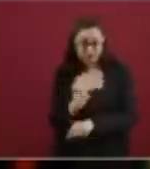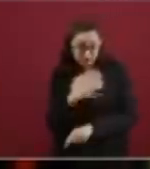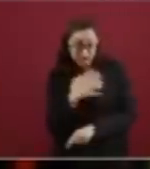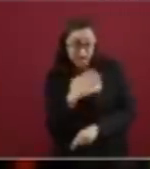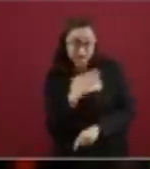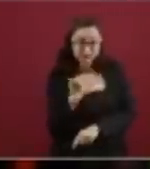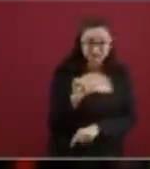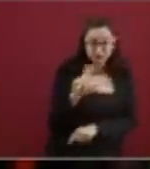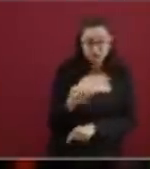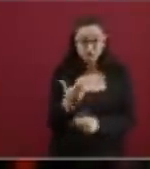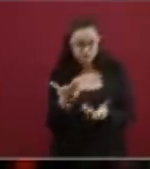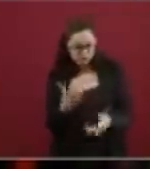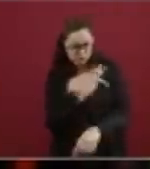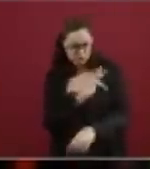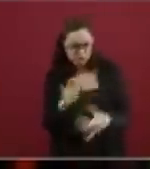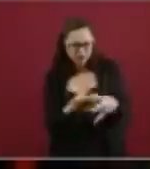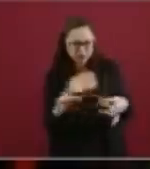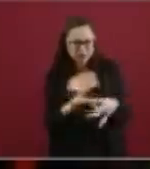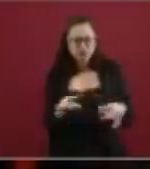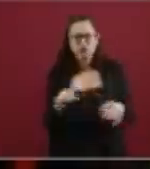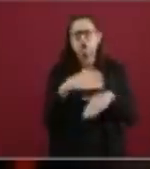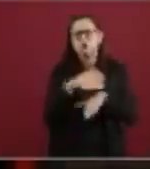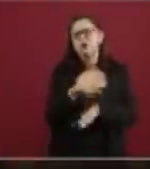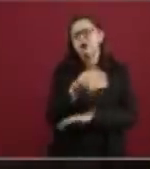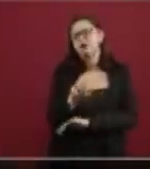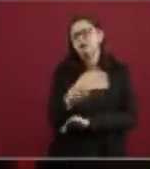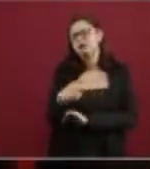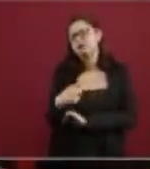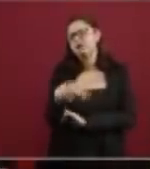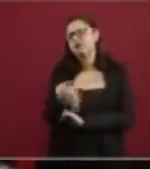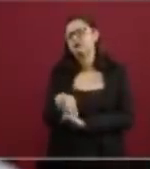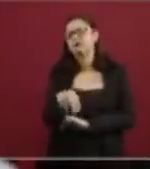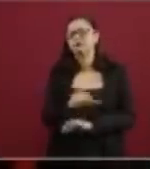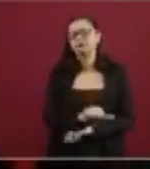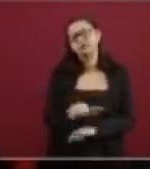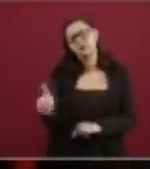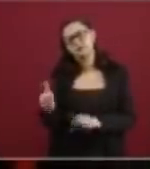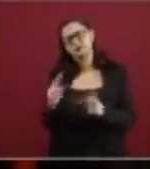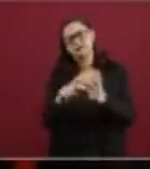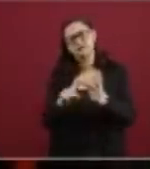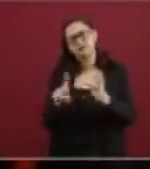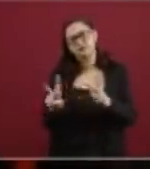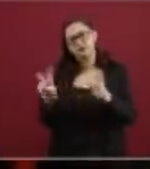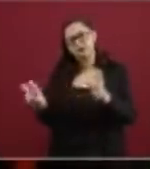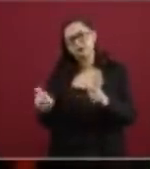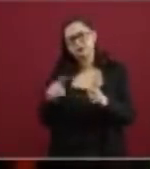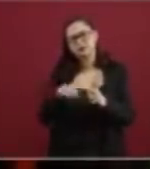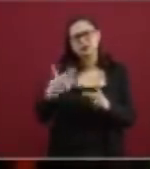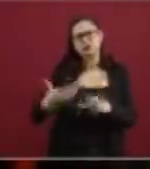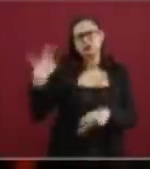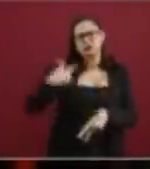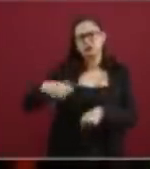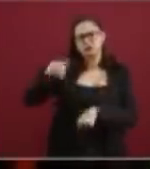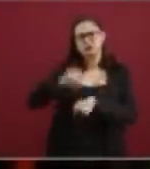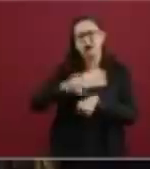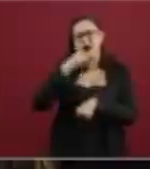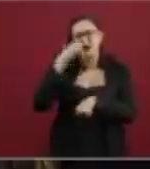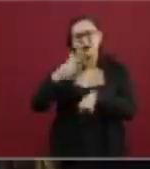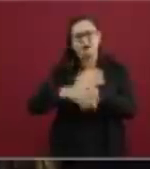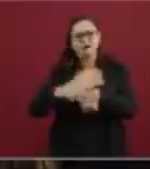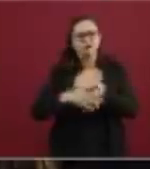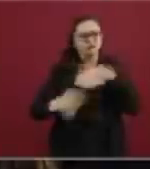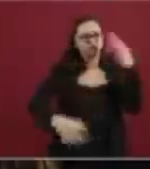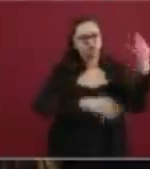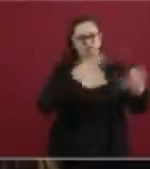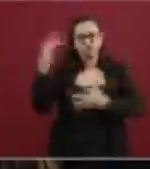exactamente cuál es la situación con Peña Nieto. Y por otro lado, le quiero preguntar, desde la semana pasada usted anunció que va a haber una gran campaña